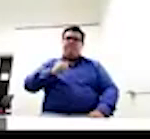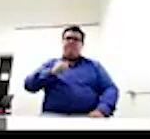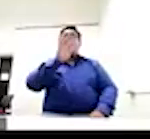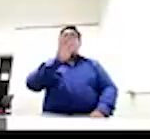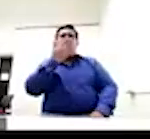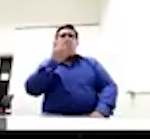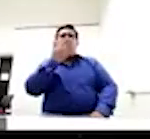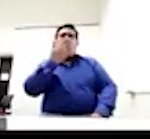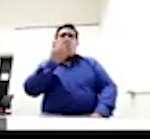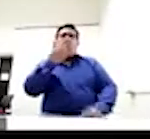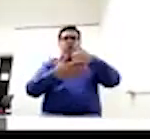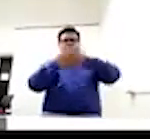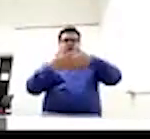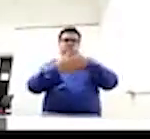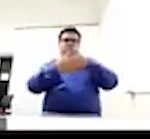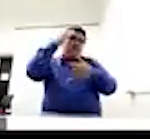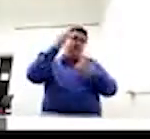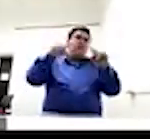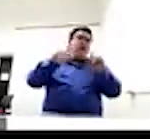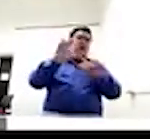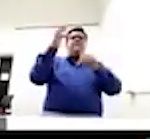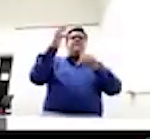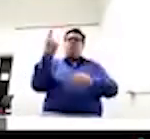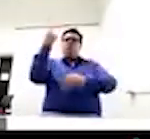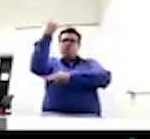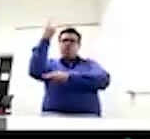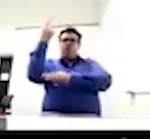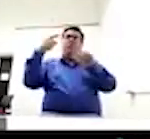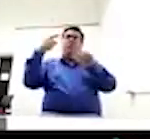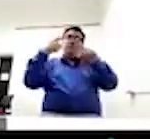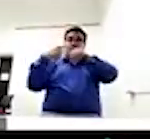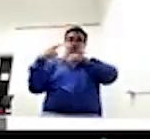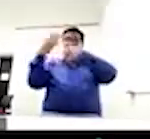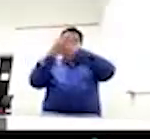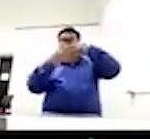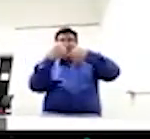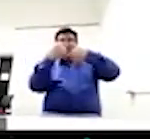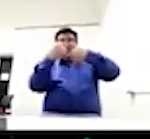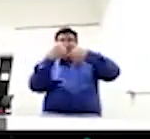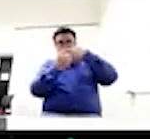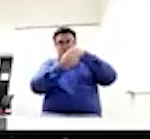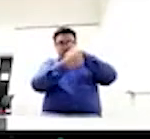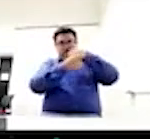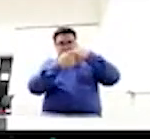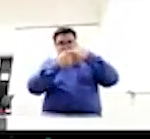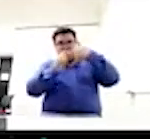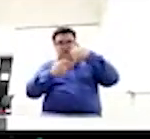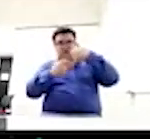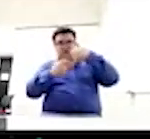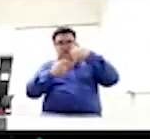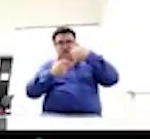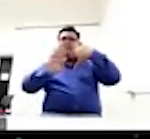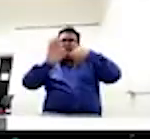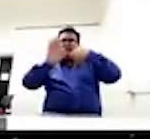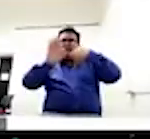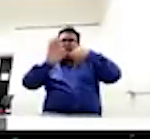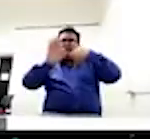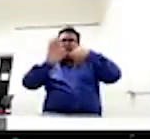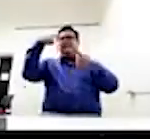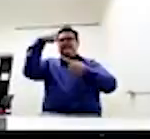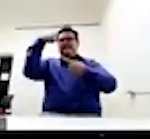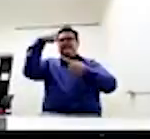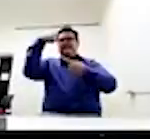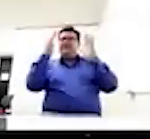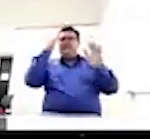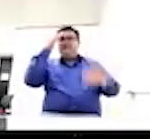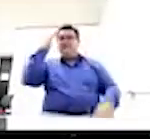límites geopolíticos de un territorio llamado Colombia no encierren la potencialidad de aquellos relatos. Mundo intermedio